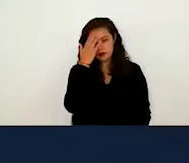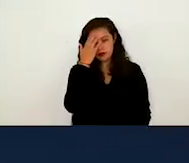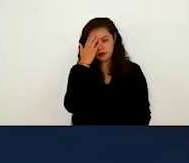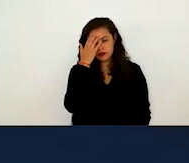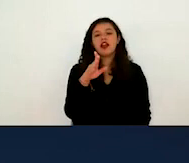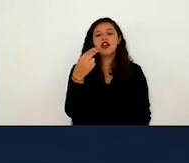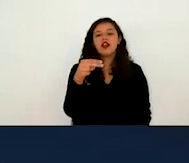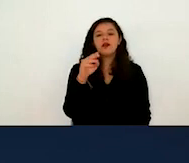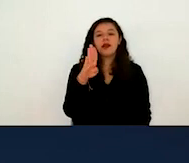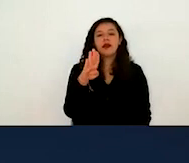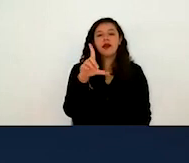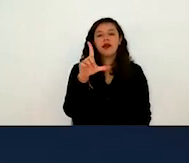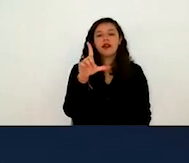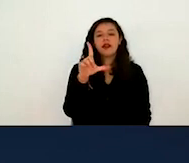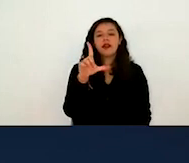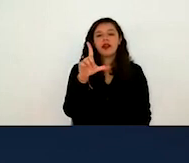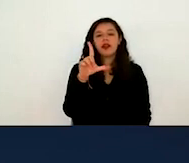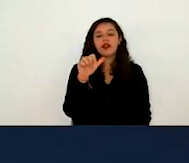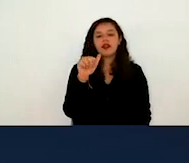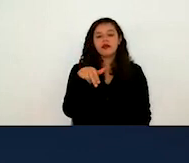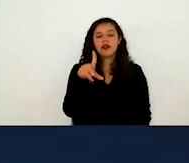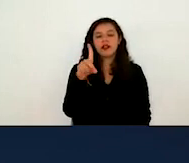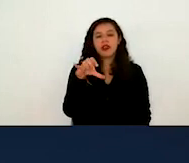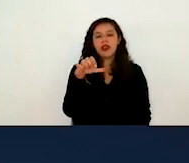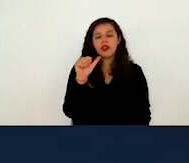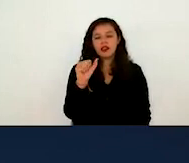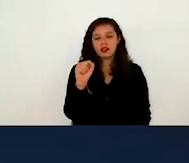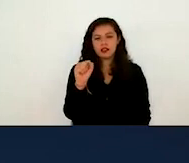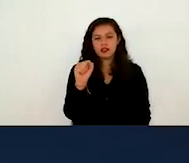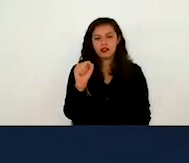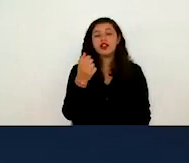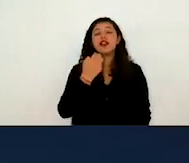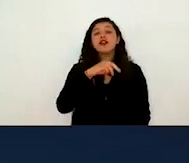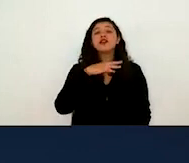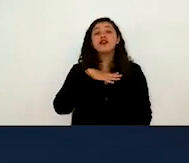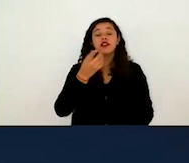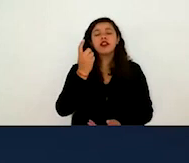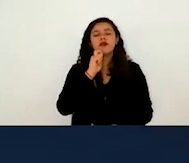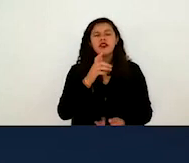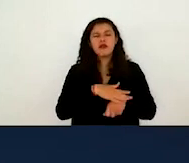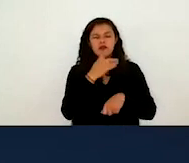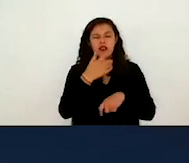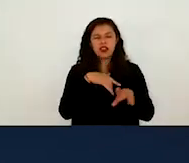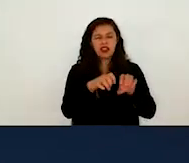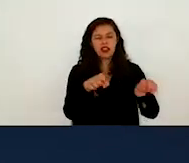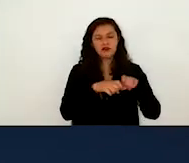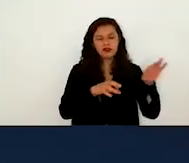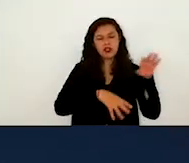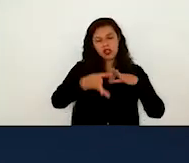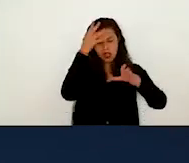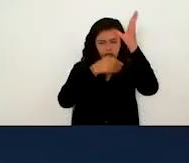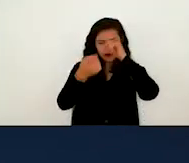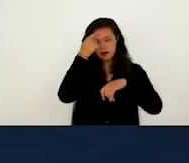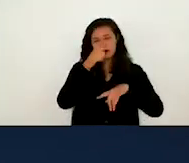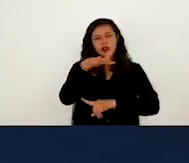si blandas porque porque las vamos a aprender dentro precisamente la ecuación de los equipos de trabajo de los ambientes laborales